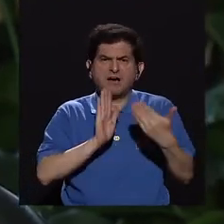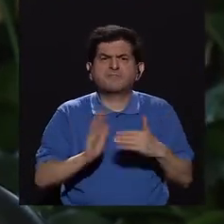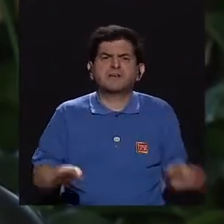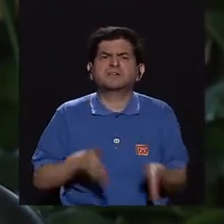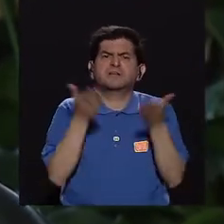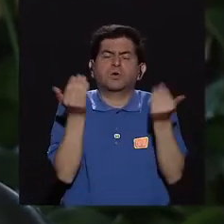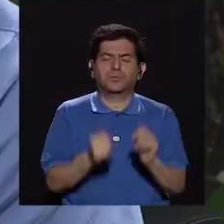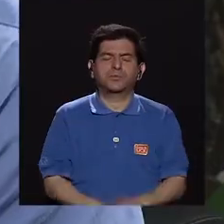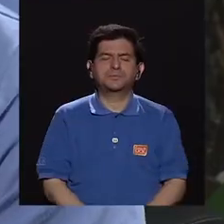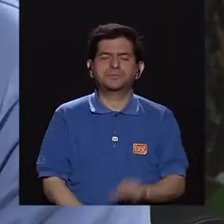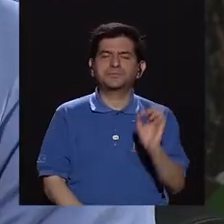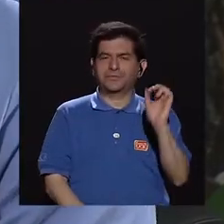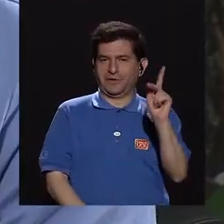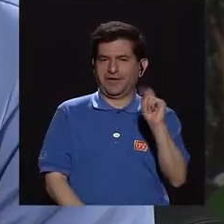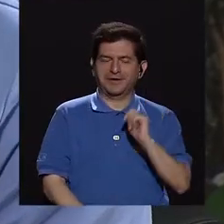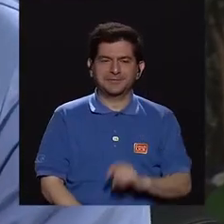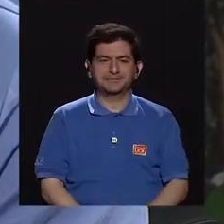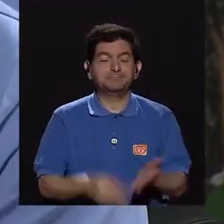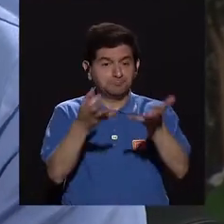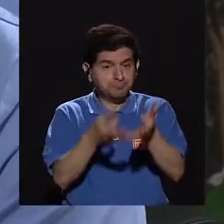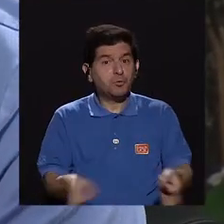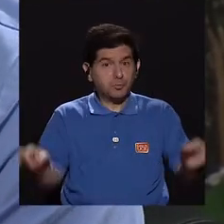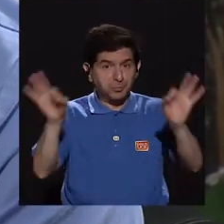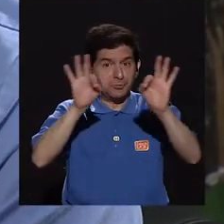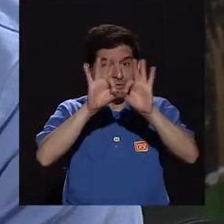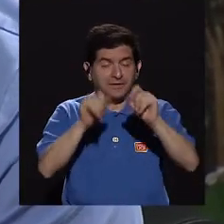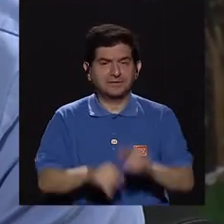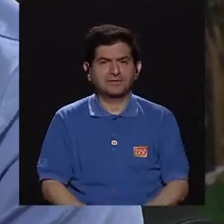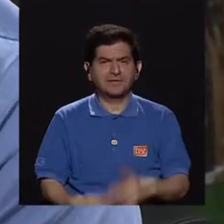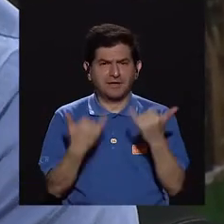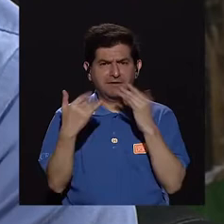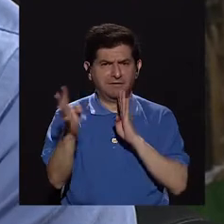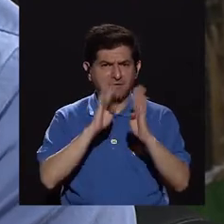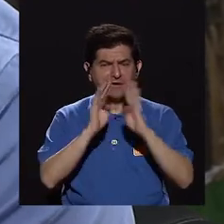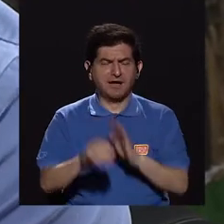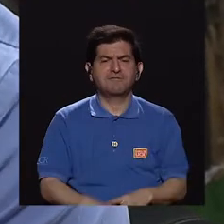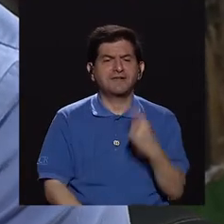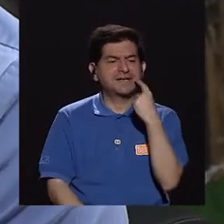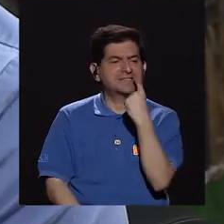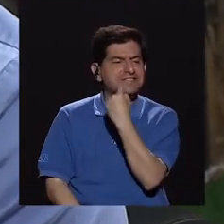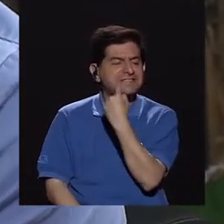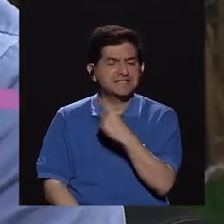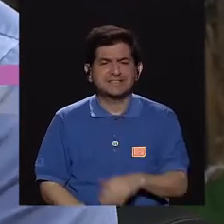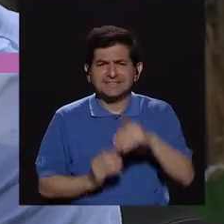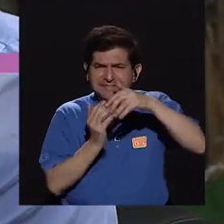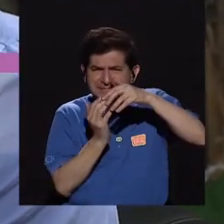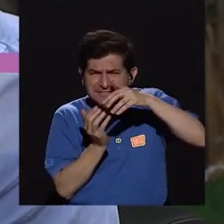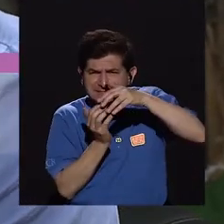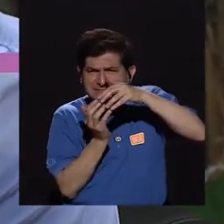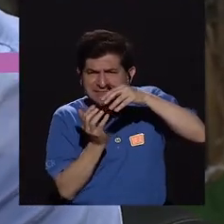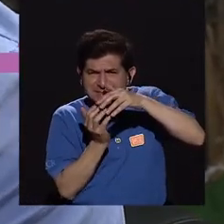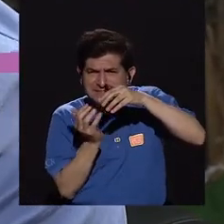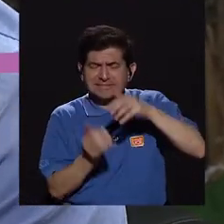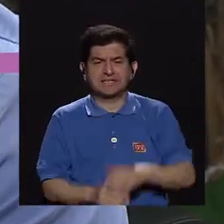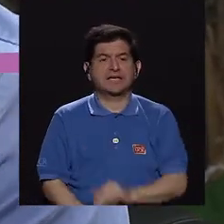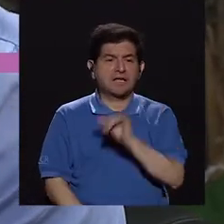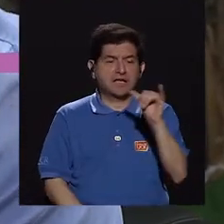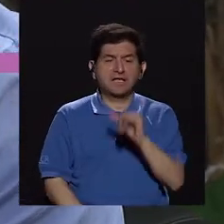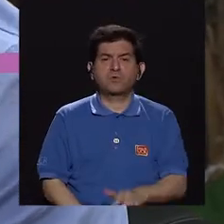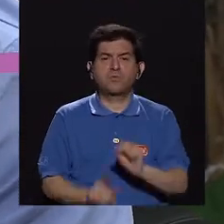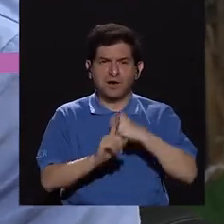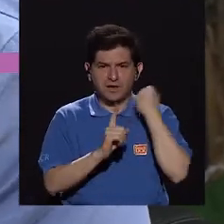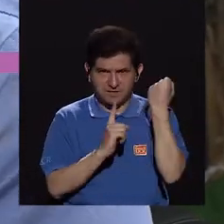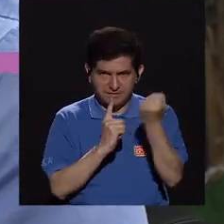se afectan, digamos? Ok, es importante esto, ¿verdad? Ya hablamos un poquito de los dientes que se van desgastando con el bruxismo. Esa